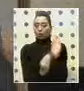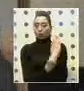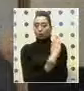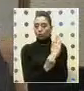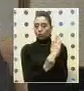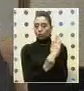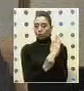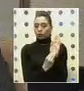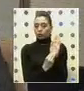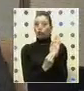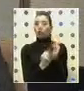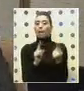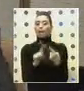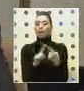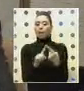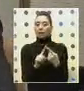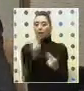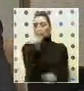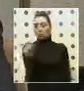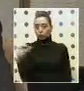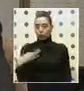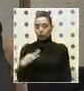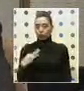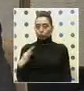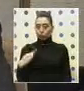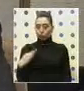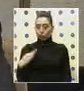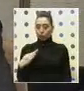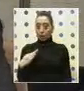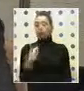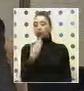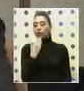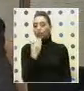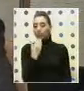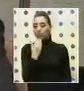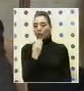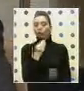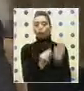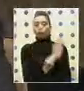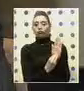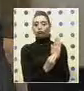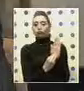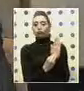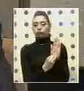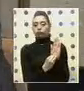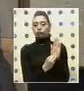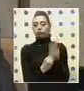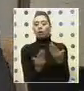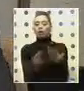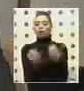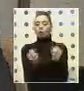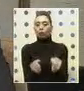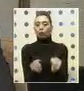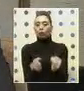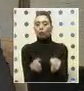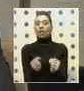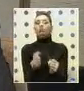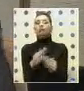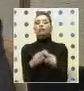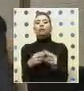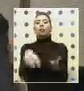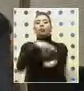participación ciudadana, como también consagrar la posibilidad de que los pueblos